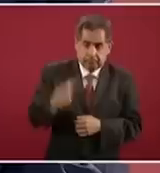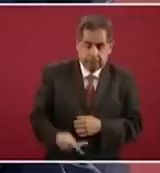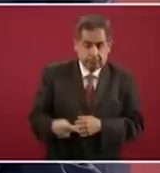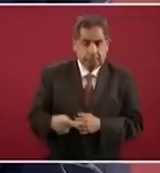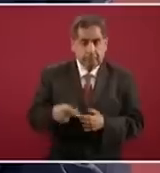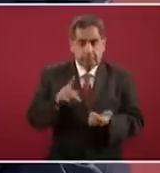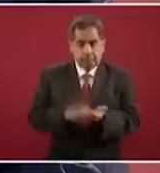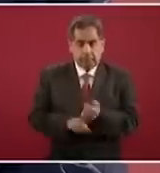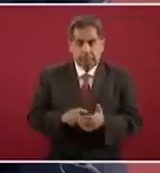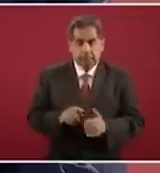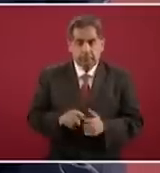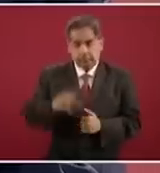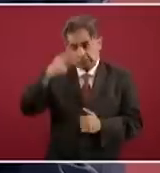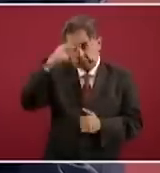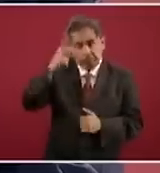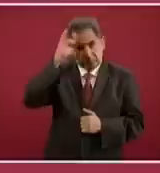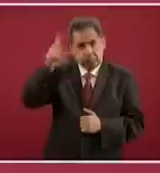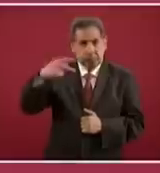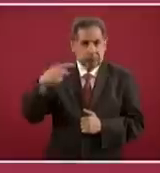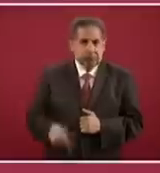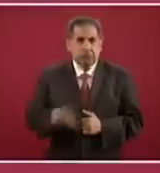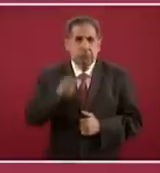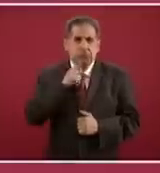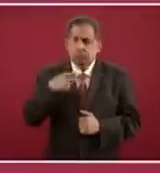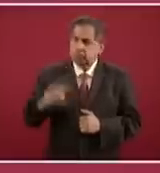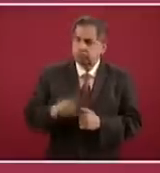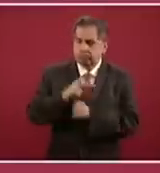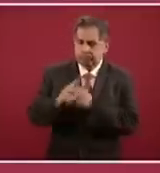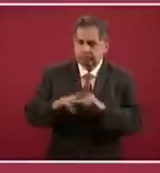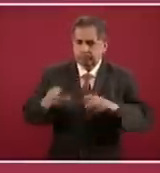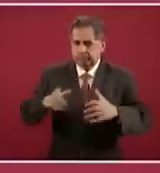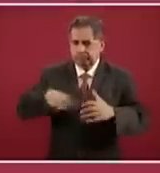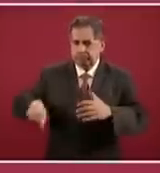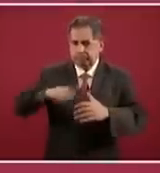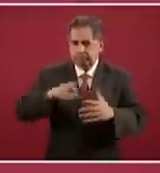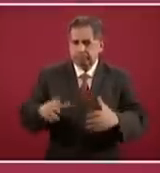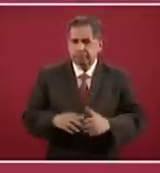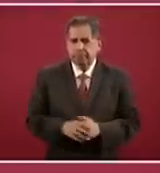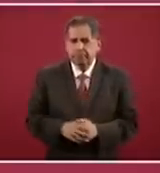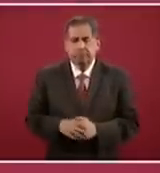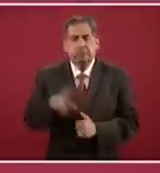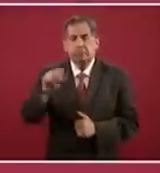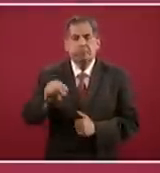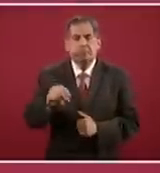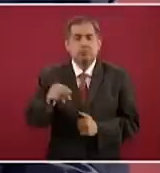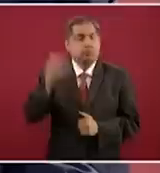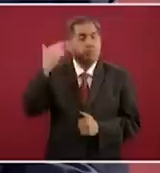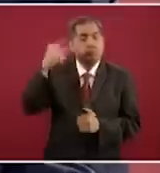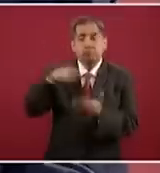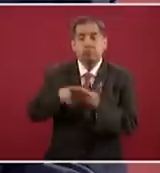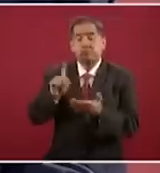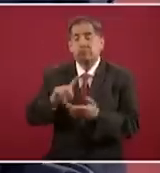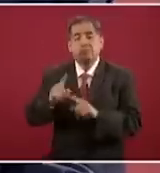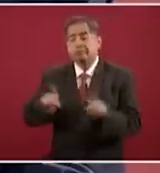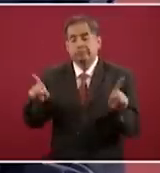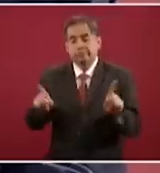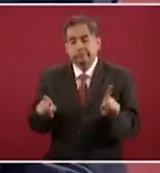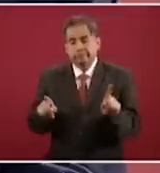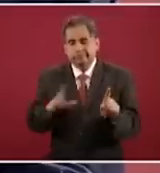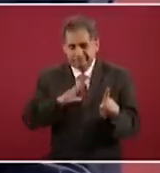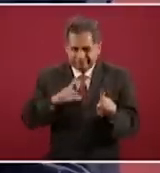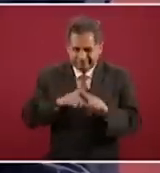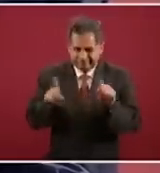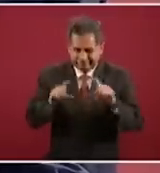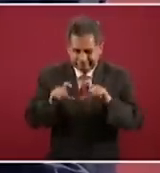de México, es de la nación. No estaba así. Había